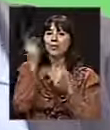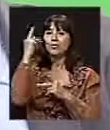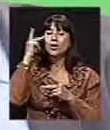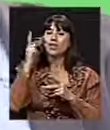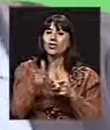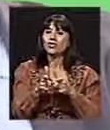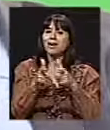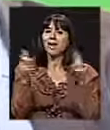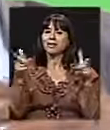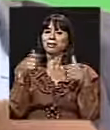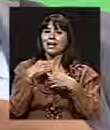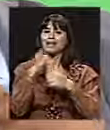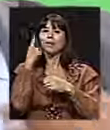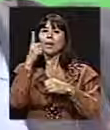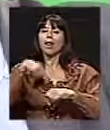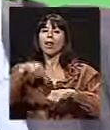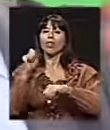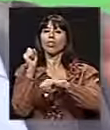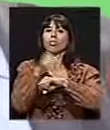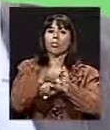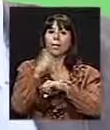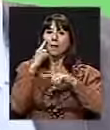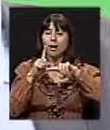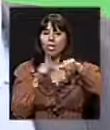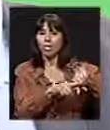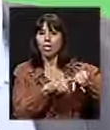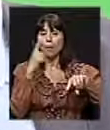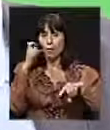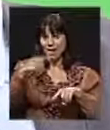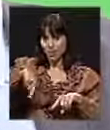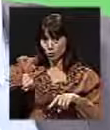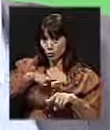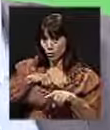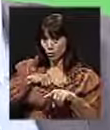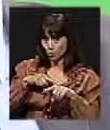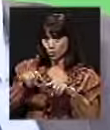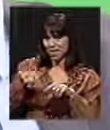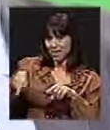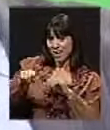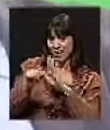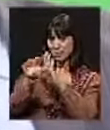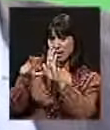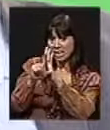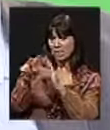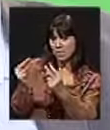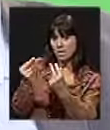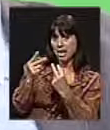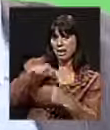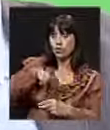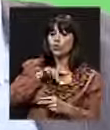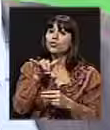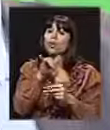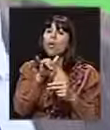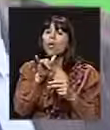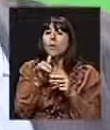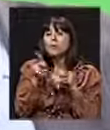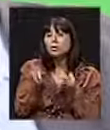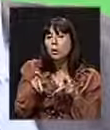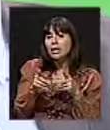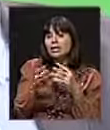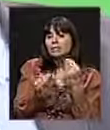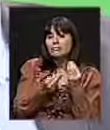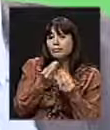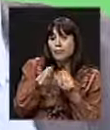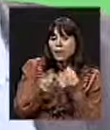vez por todas, porque a nosotros nos ven como unos advenedizos en la Asamblea Legislativa. Nosotros no tenemos compromisos con la gran